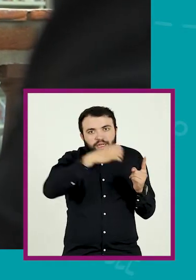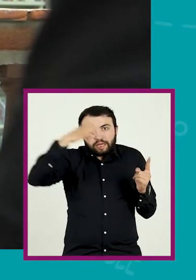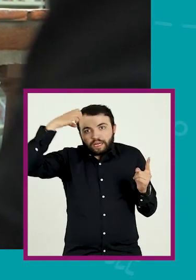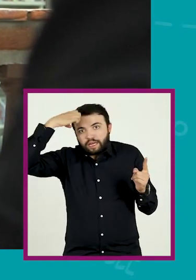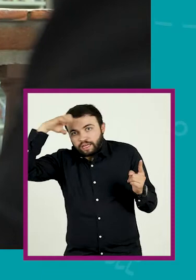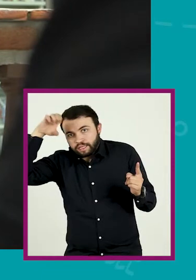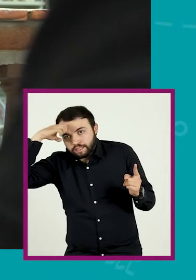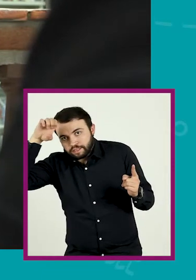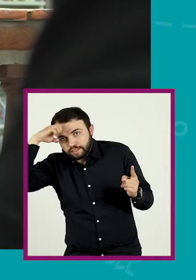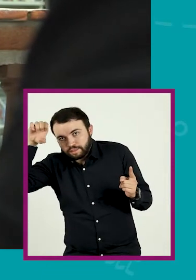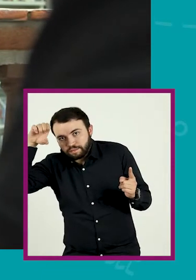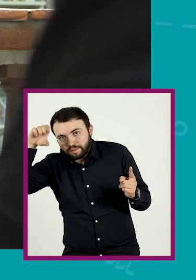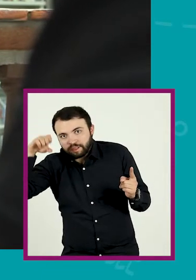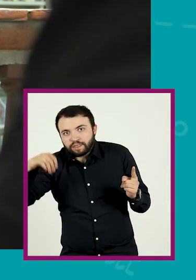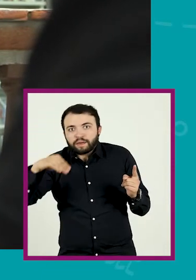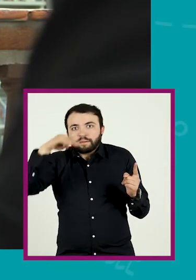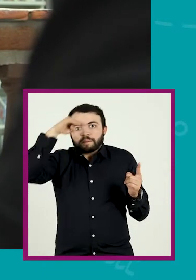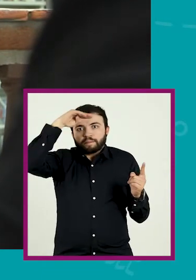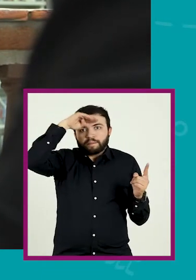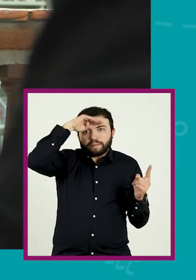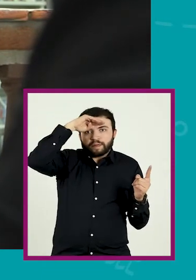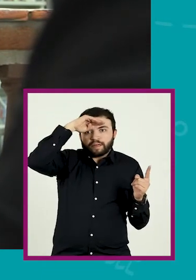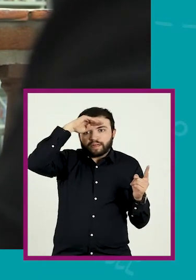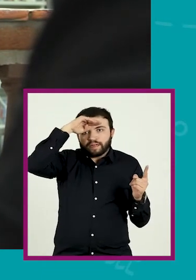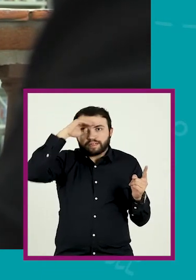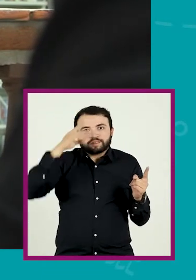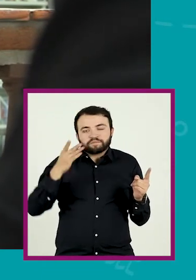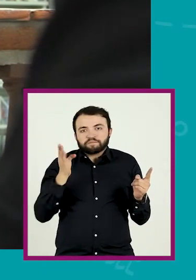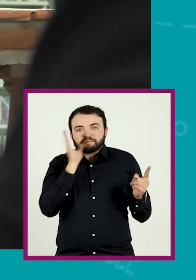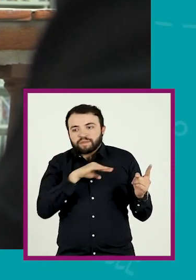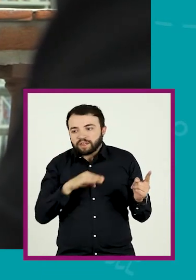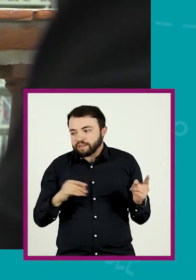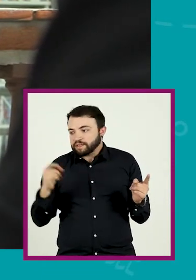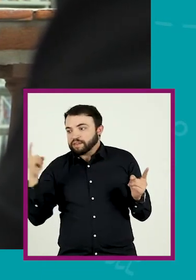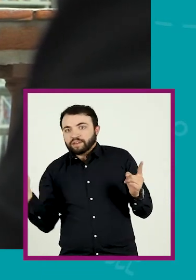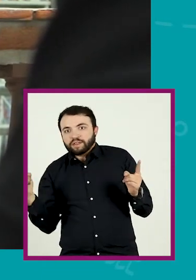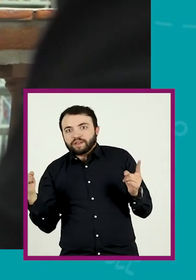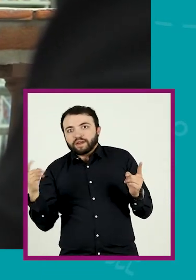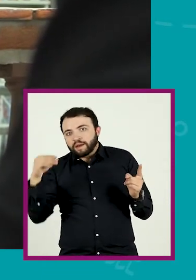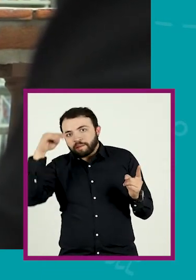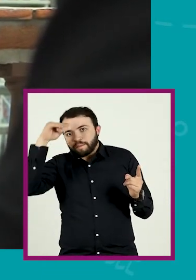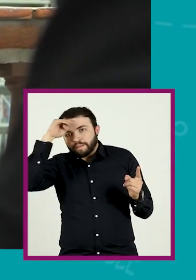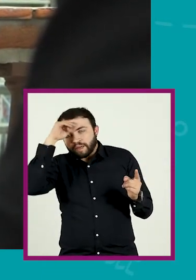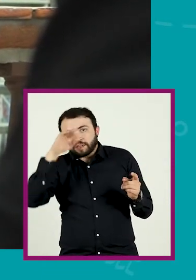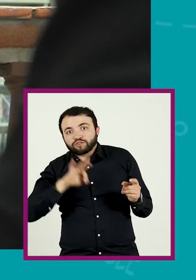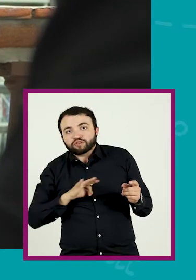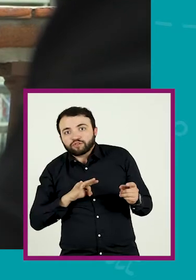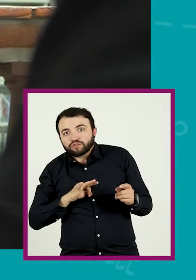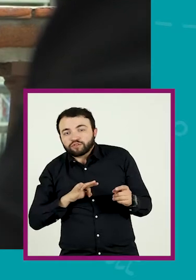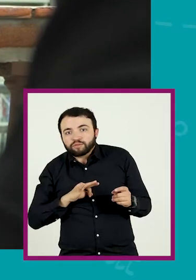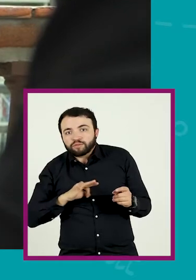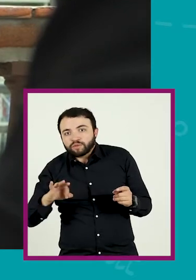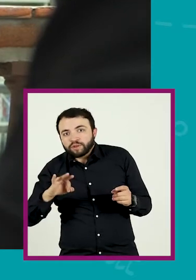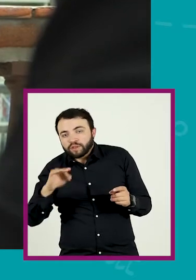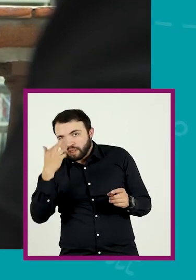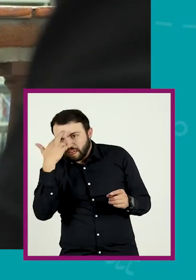necesarios, siguiendo a Hume. Y si provienen solo de la razón, entonces son metafísicos. Y Kant no